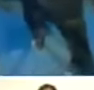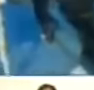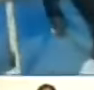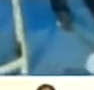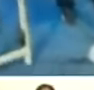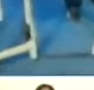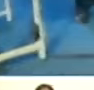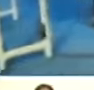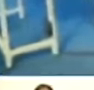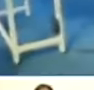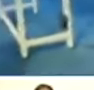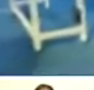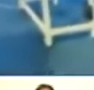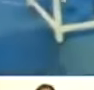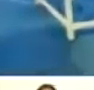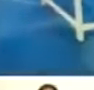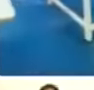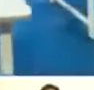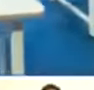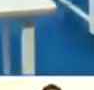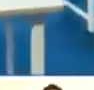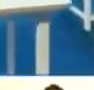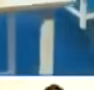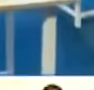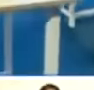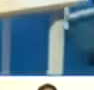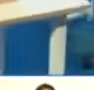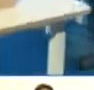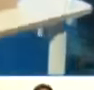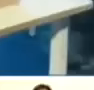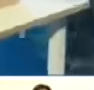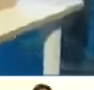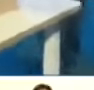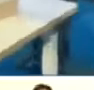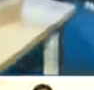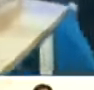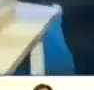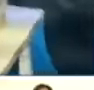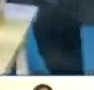acá, hasta la caja electoral, la urna y...